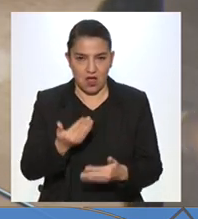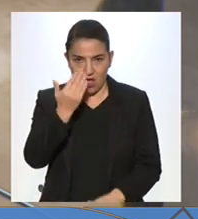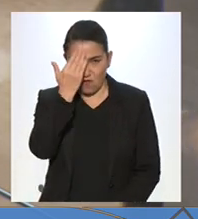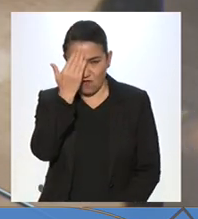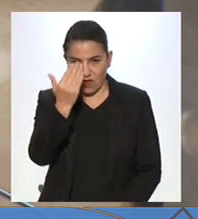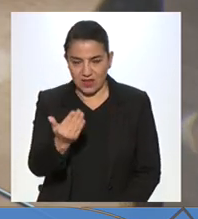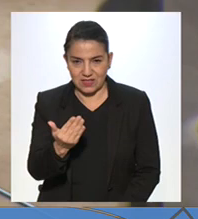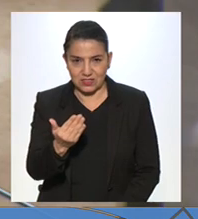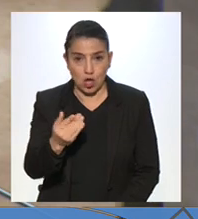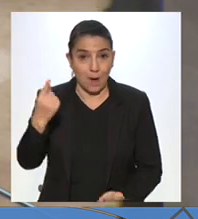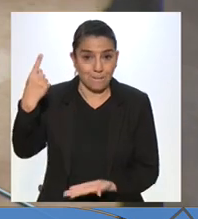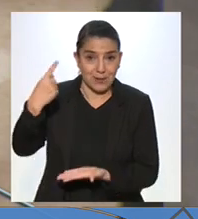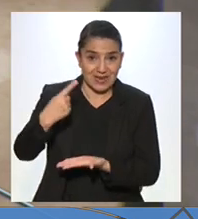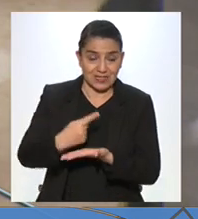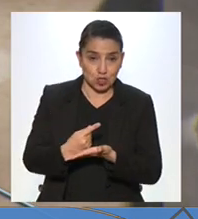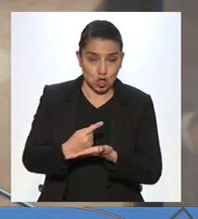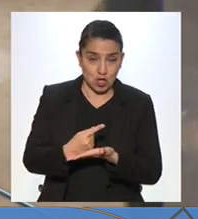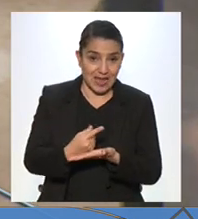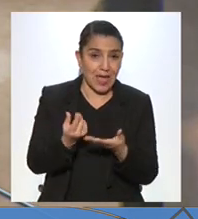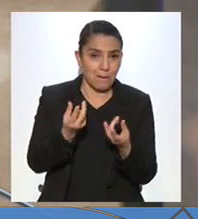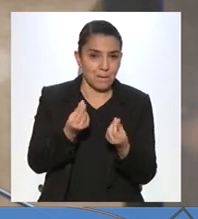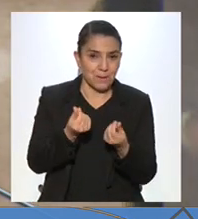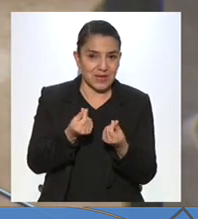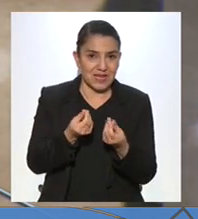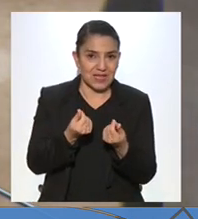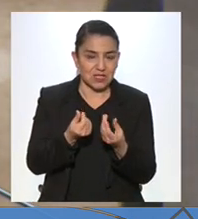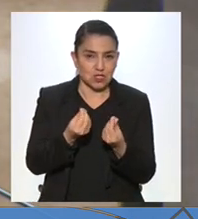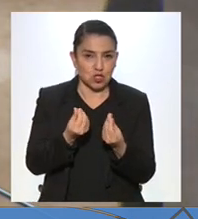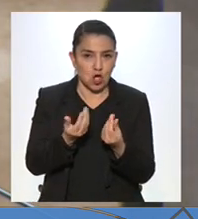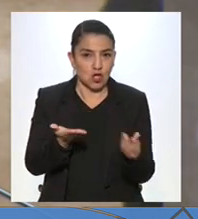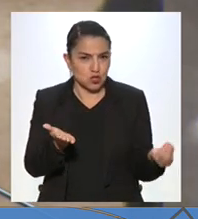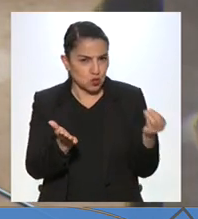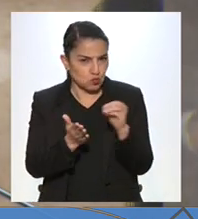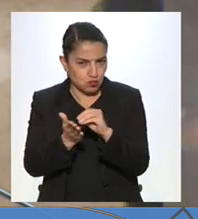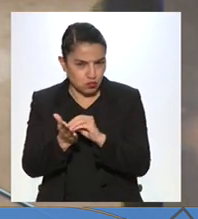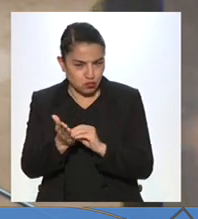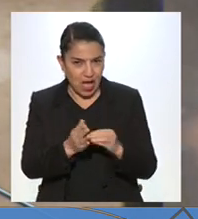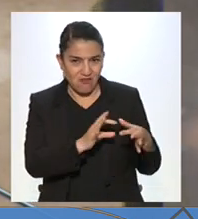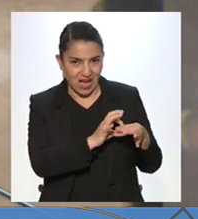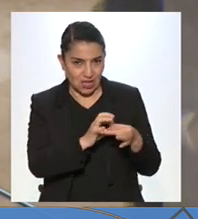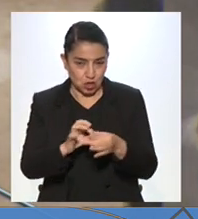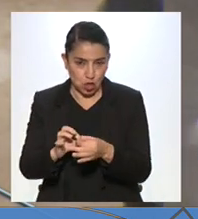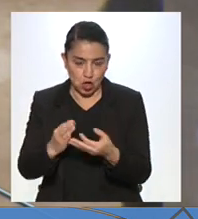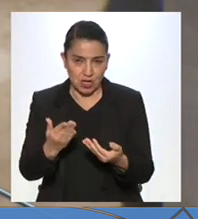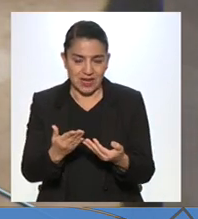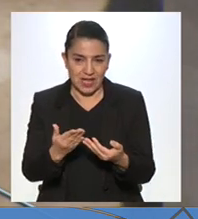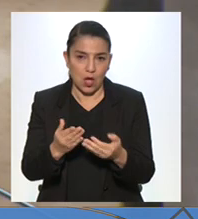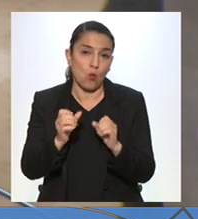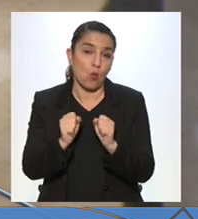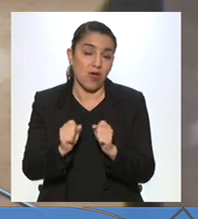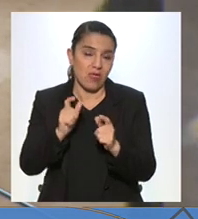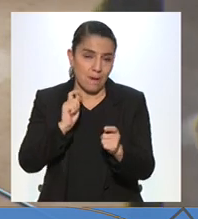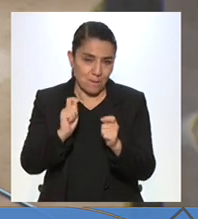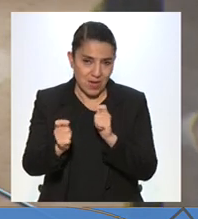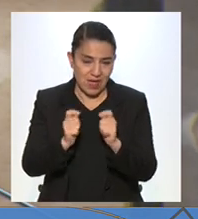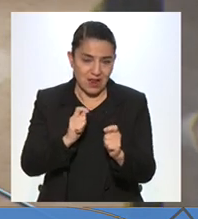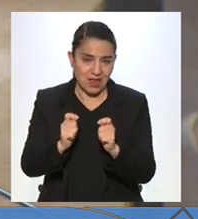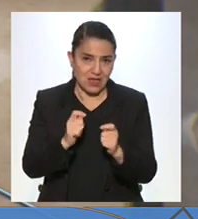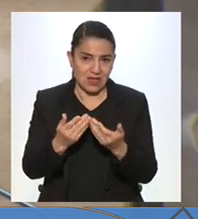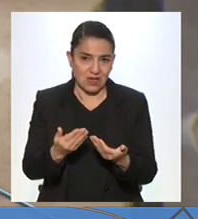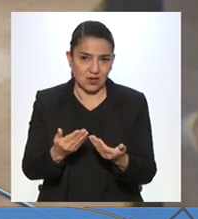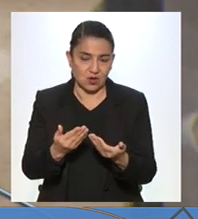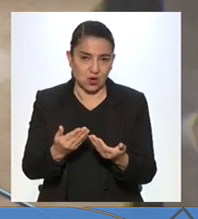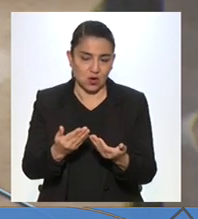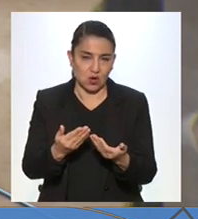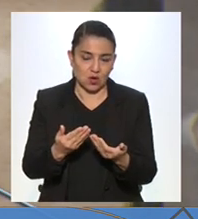son presiones sobre los precios que, sumadas a estos factores externos, ponen en riesgo la capacidad de, o generan